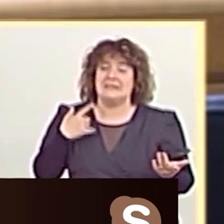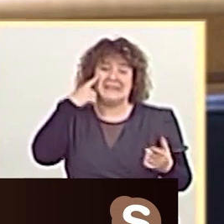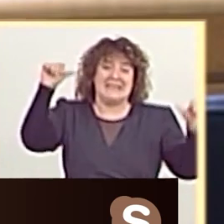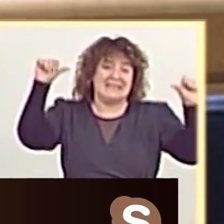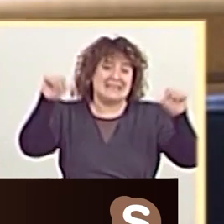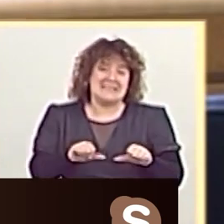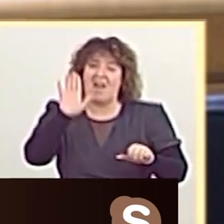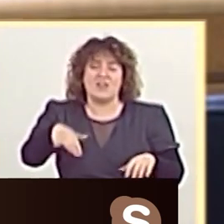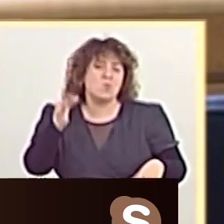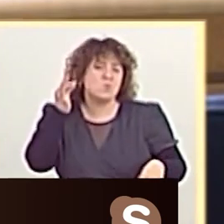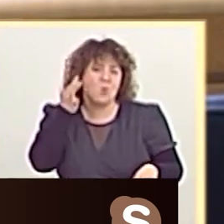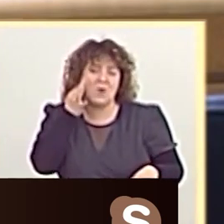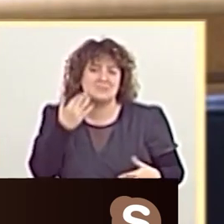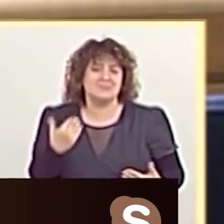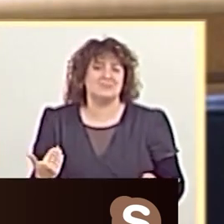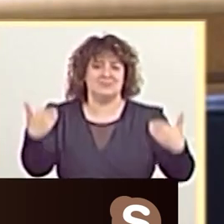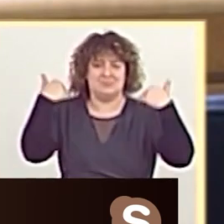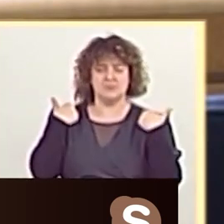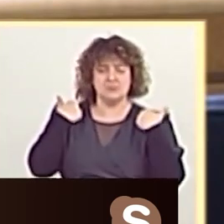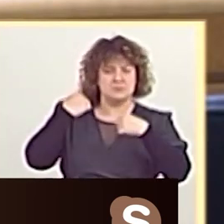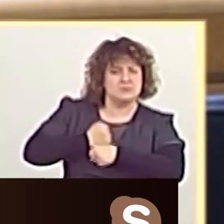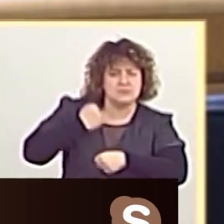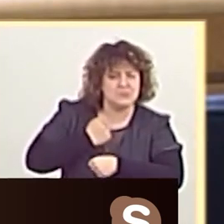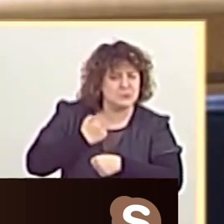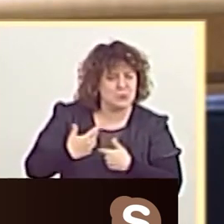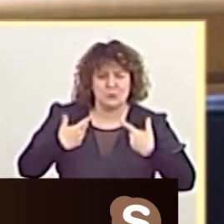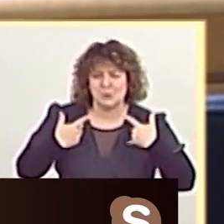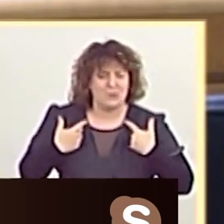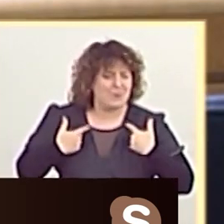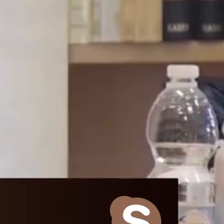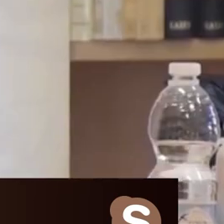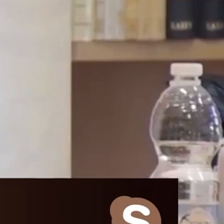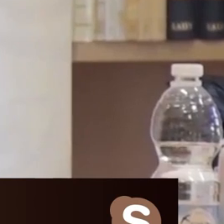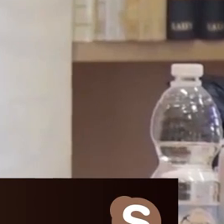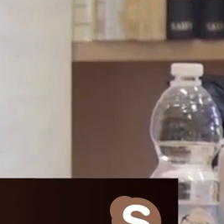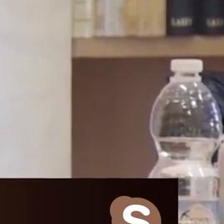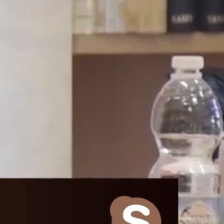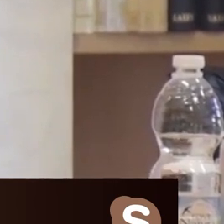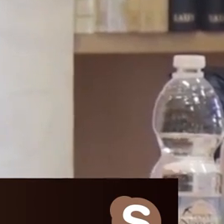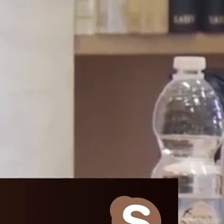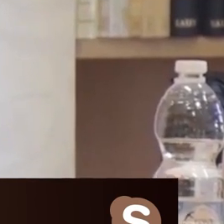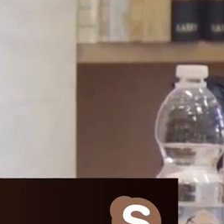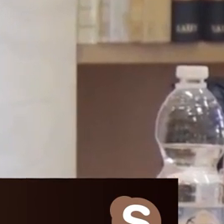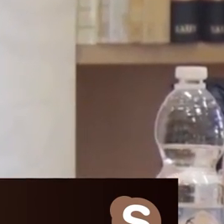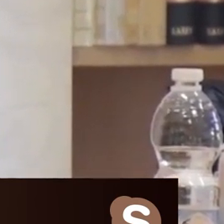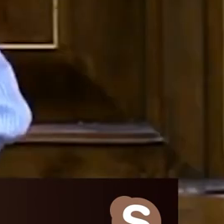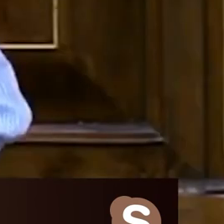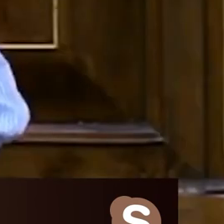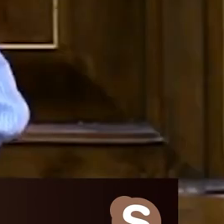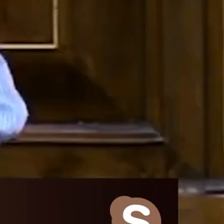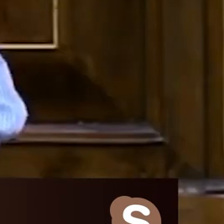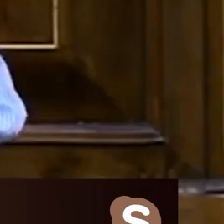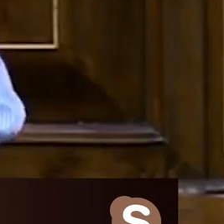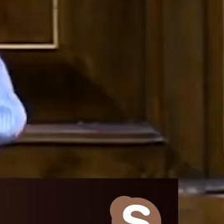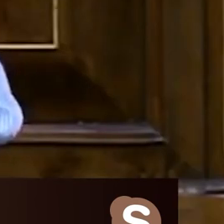ya sea de abusos, ya sea de sedición, de malversación, que las penas a las que te expones sean disuasorias. Claro, cuando